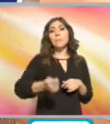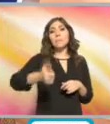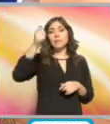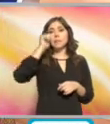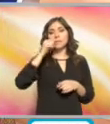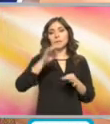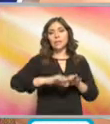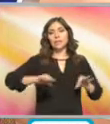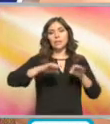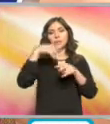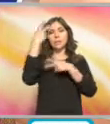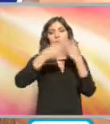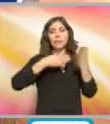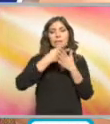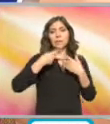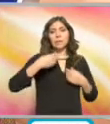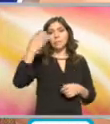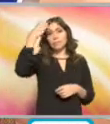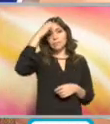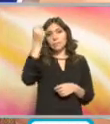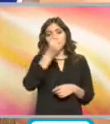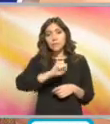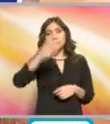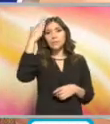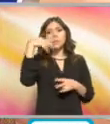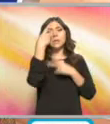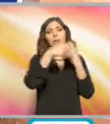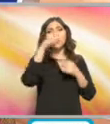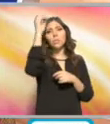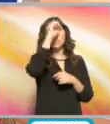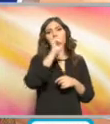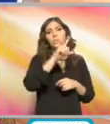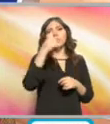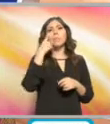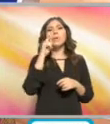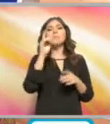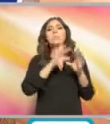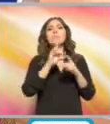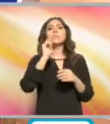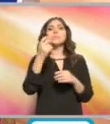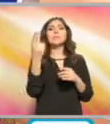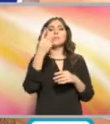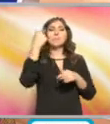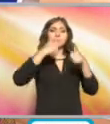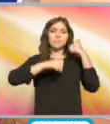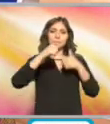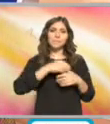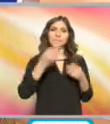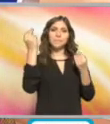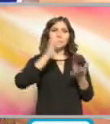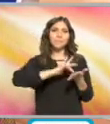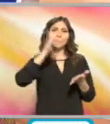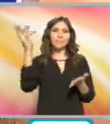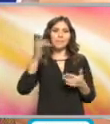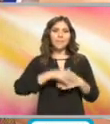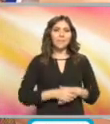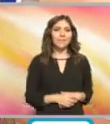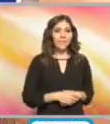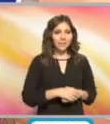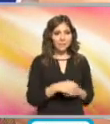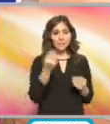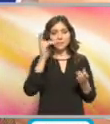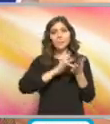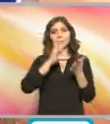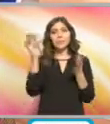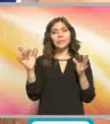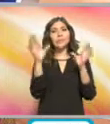profesional e ir con el experto es. para que nos dé el diagnóstico adecuado. Así es. Muy bien. Doctor, Muchas muchísimas gracias. Muchísimas gracias. Gracias. Excelente. Muchísimas gracias